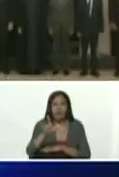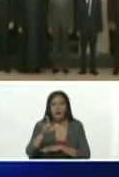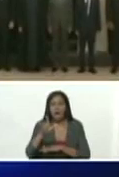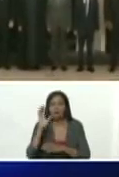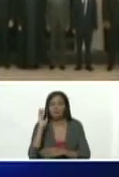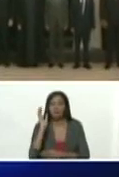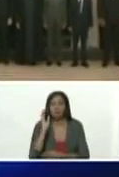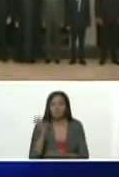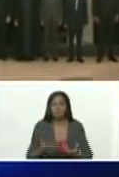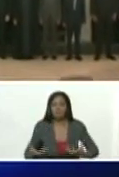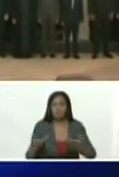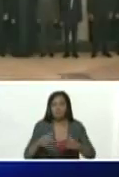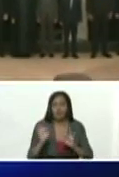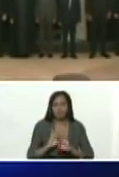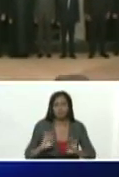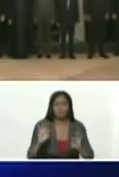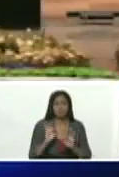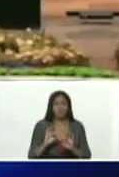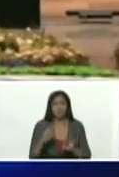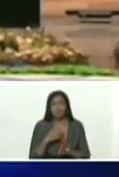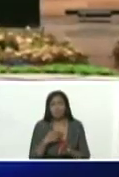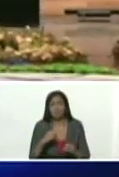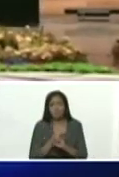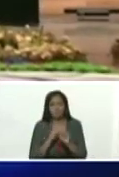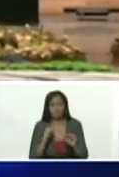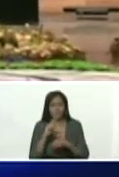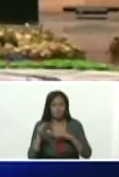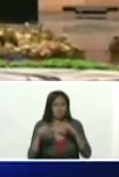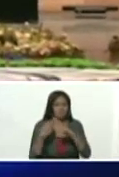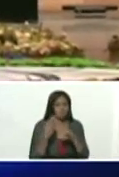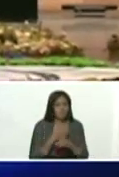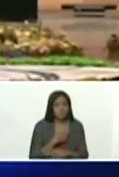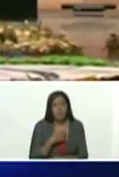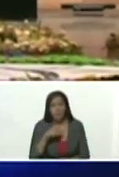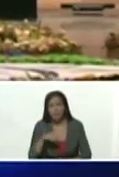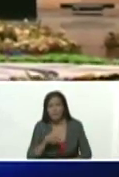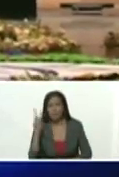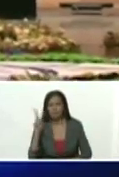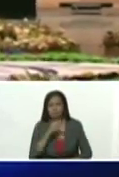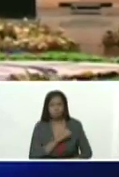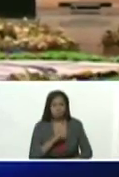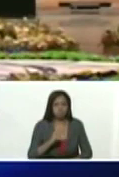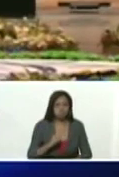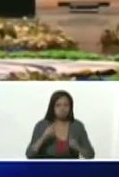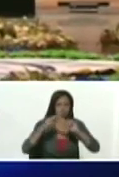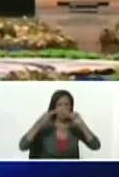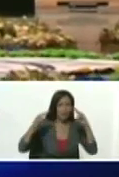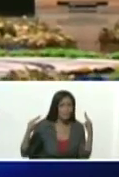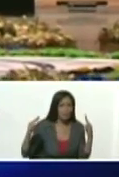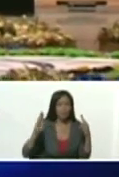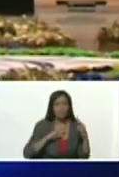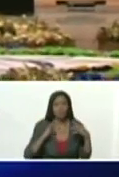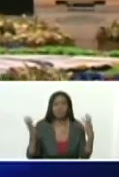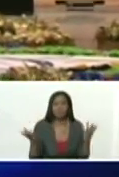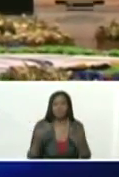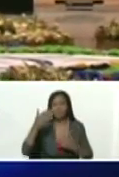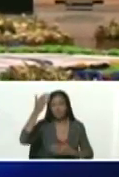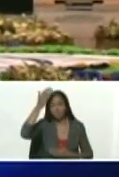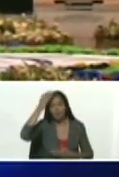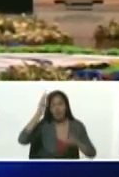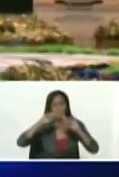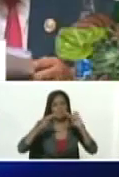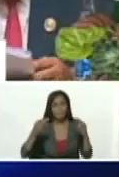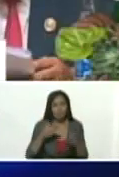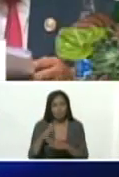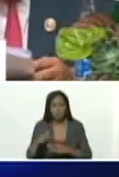Venezuela. No pudieron. Y no van a poder, señores. En Venezuela va a privar la paz. En Venezuela va a reinar la paz, la